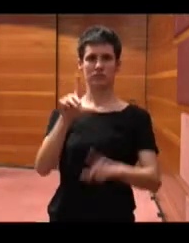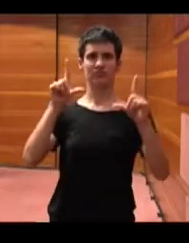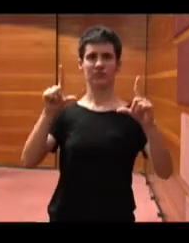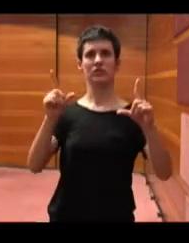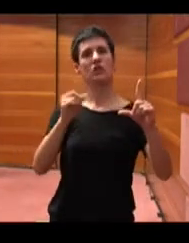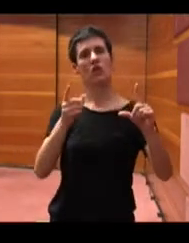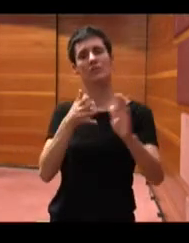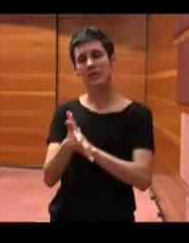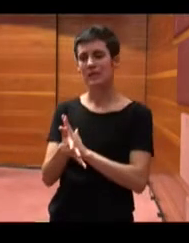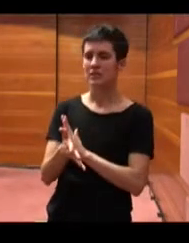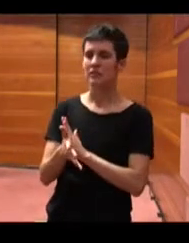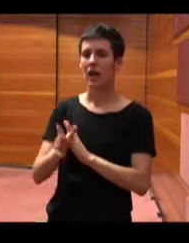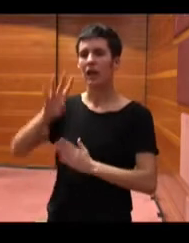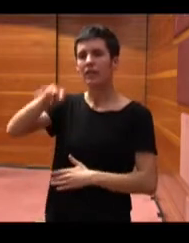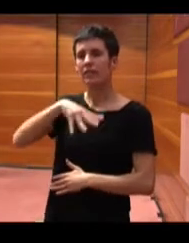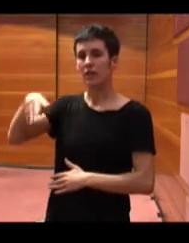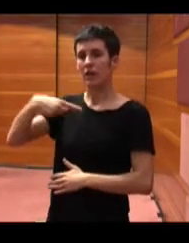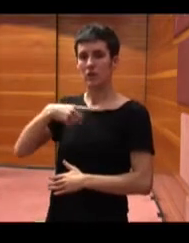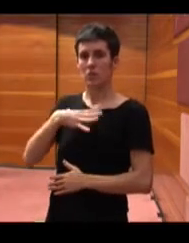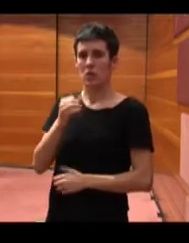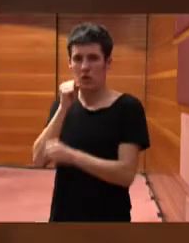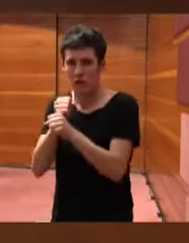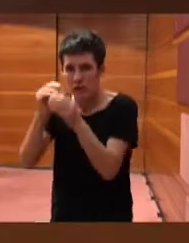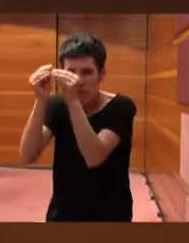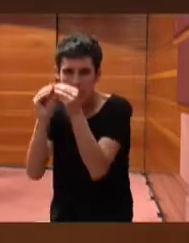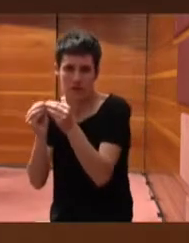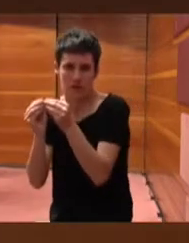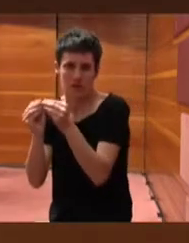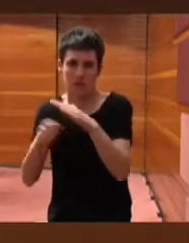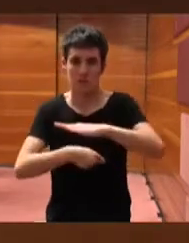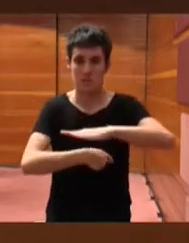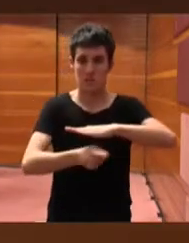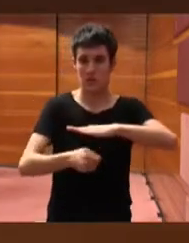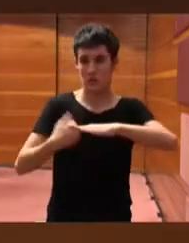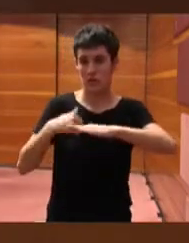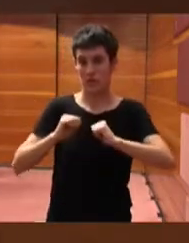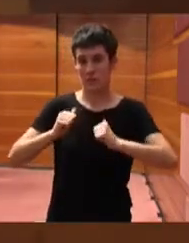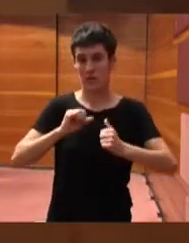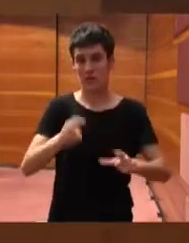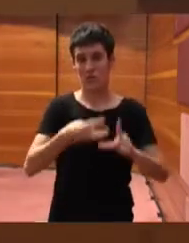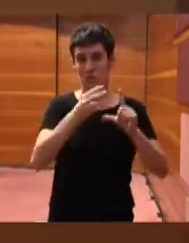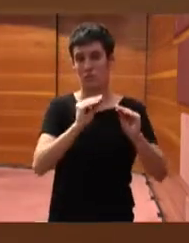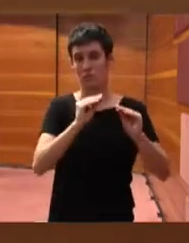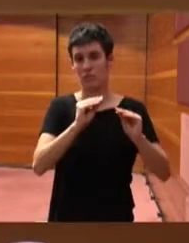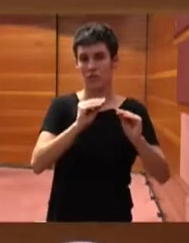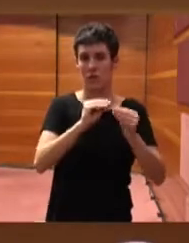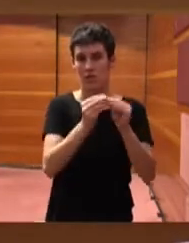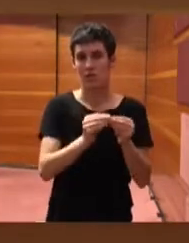puedo trabajar. Y esto va a ser muy importante que se haga. Ya Vitoria ha empezado a arrancar con su portal de datos abiertos, pues yo creo que va a